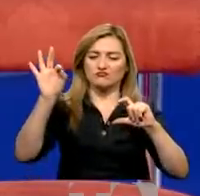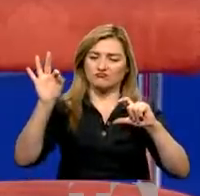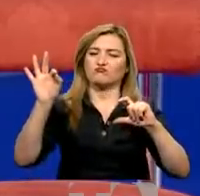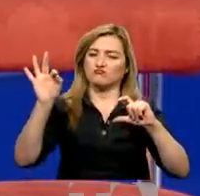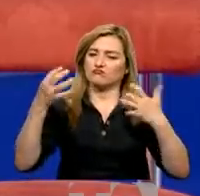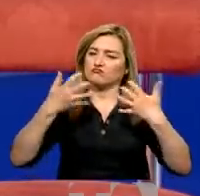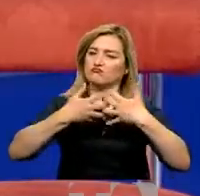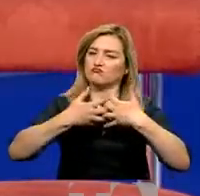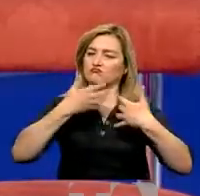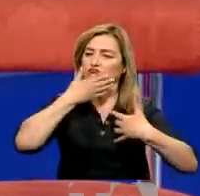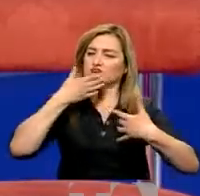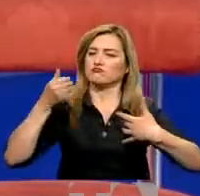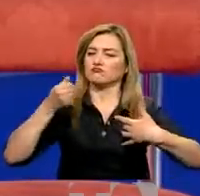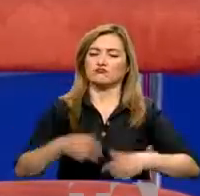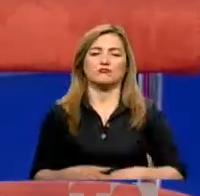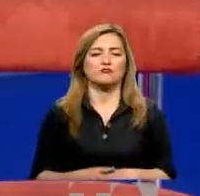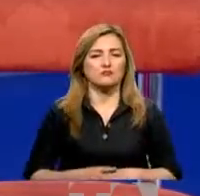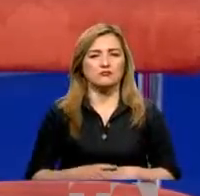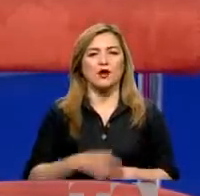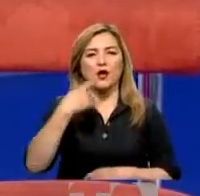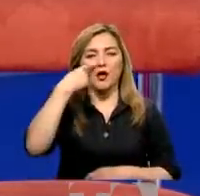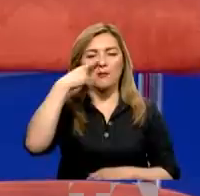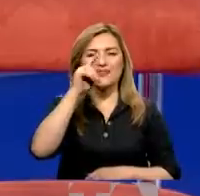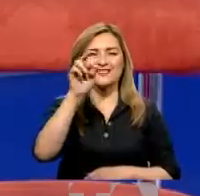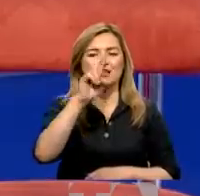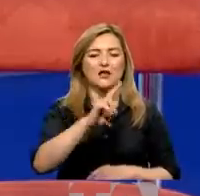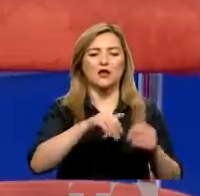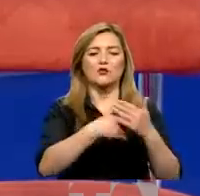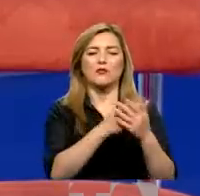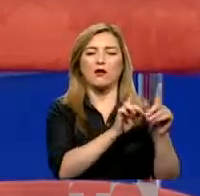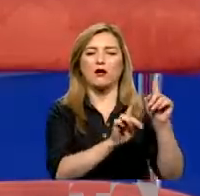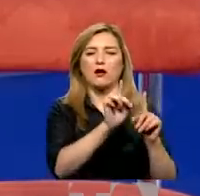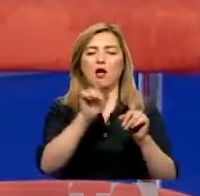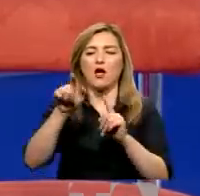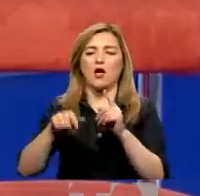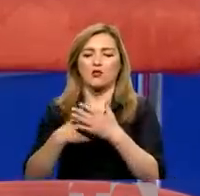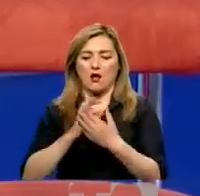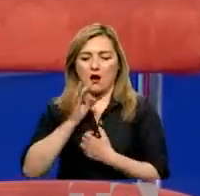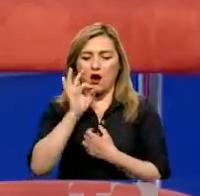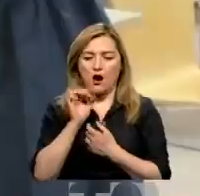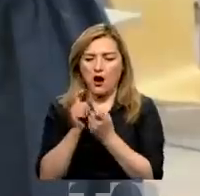Recomiendan a la par incrementar el manejo de pruebas PCR y el rastreo de nuevas variantes del coronavirus.